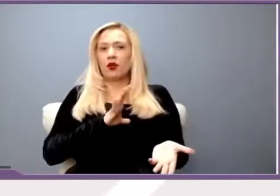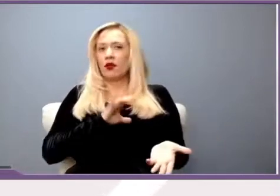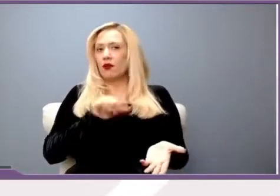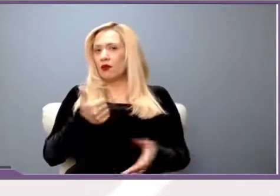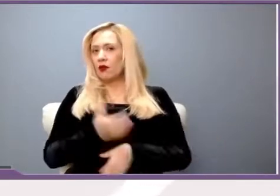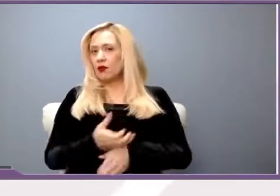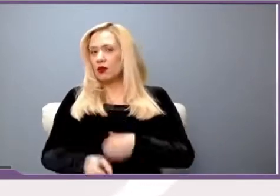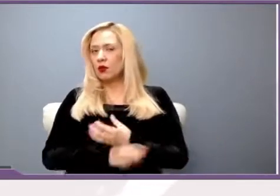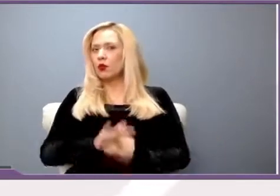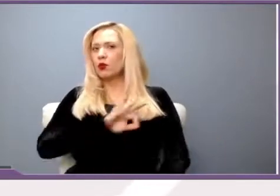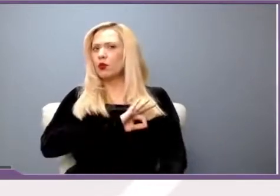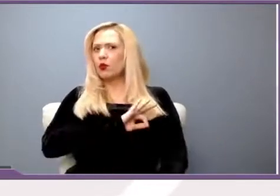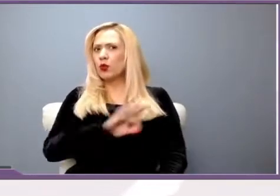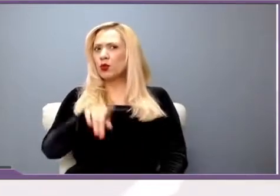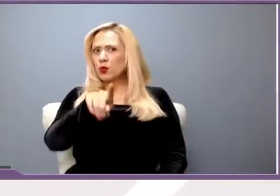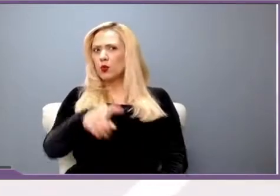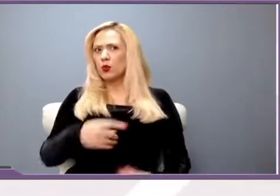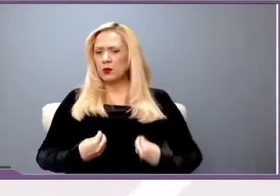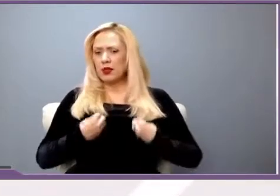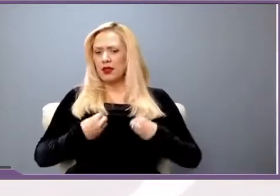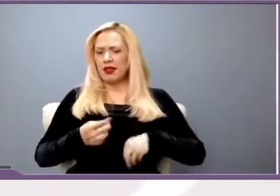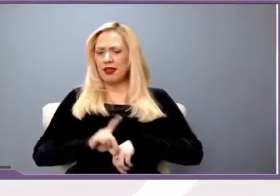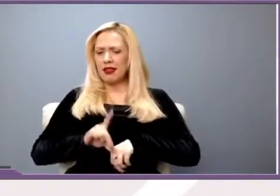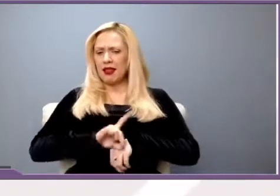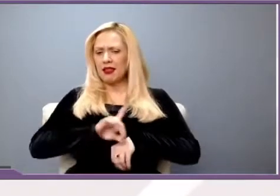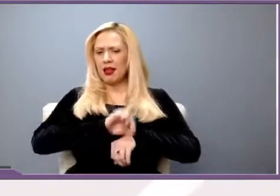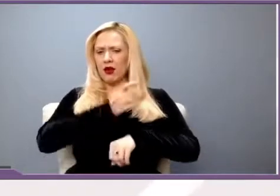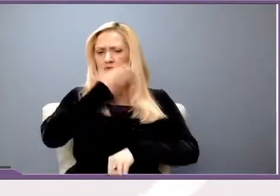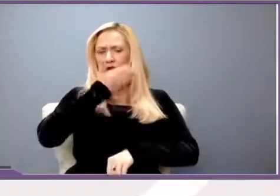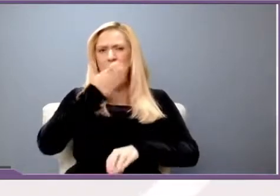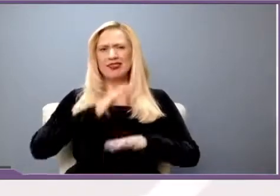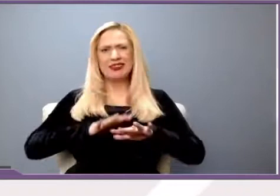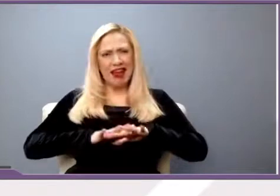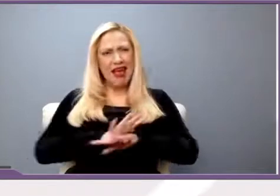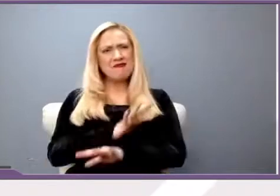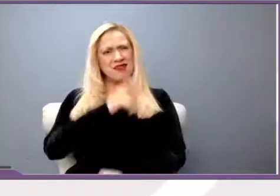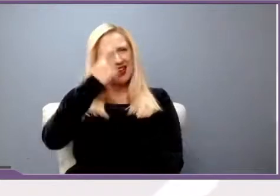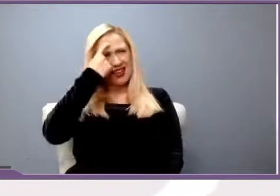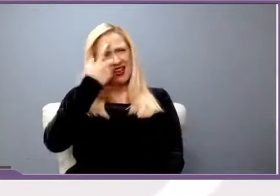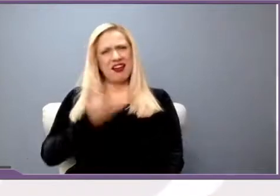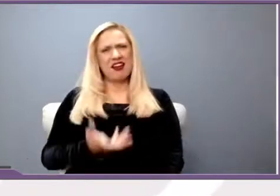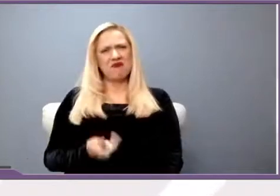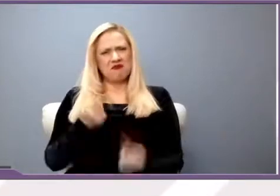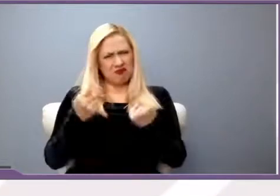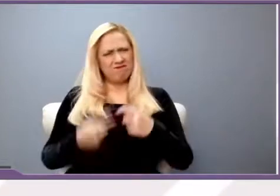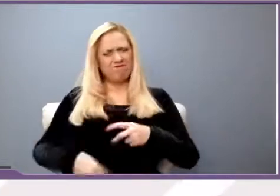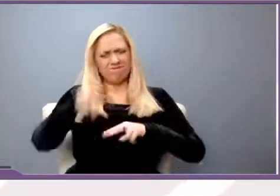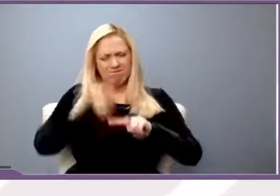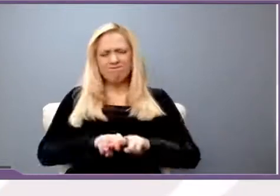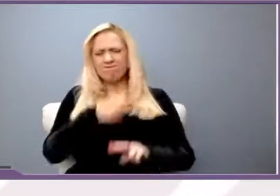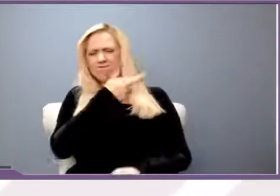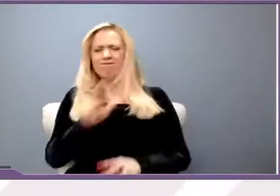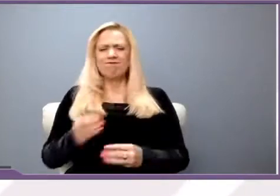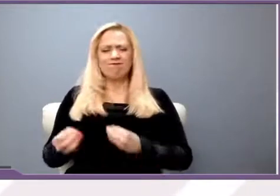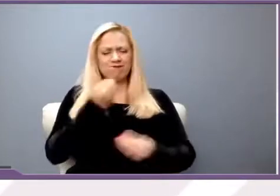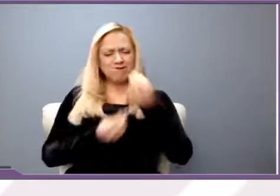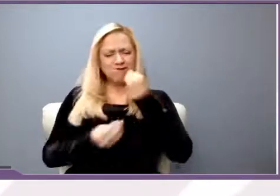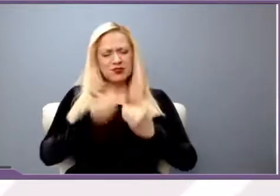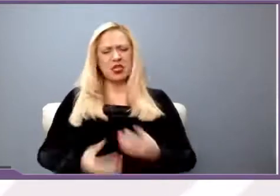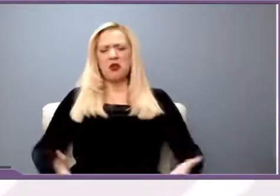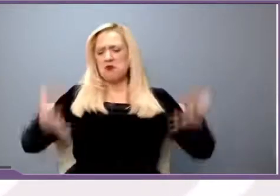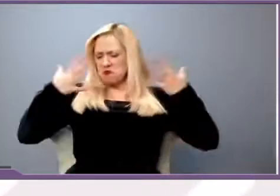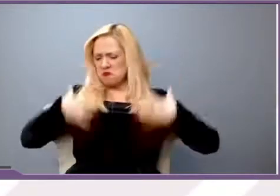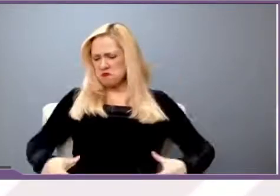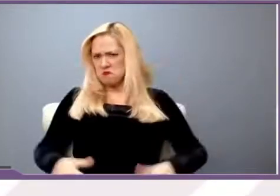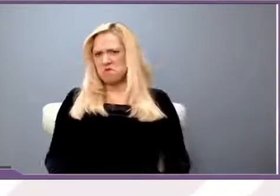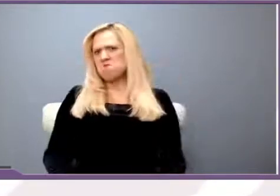que podemos hacer en la vida diaria y que a lo mejor son súper personales, ¿no? Atreverte a comer en público, atreverte a poner una ropa específica, atreverte a